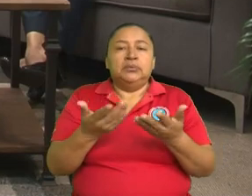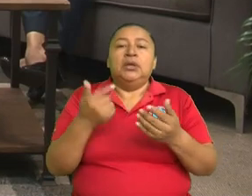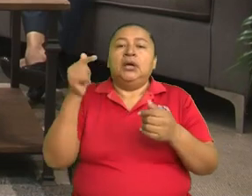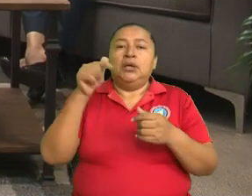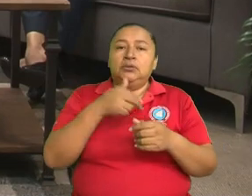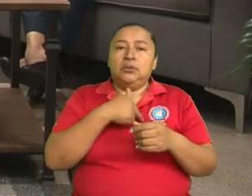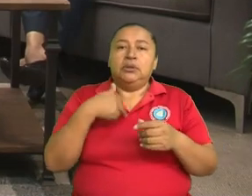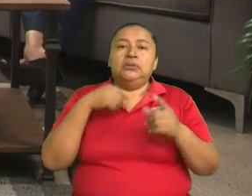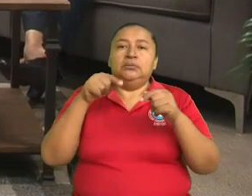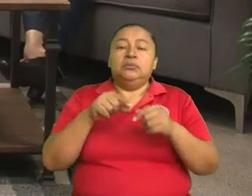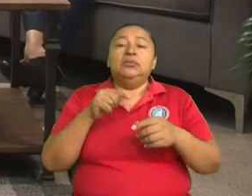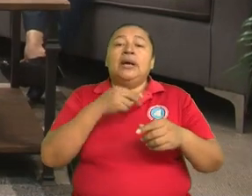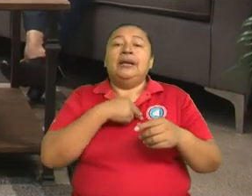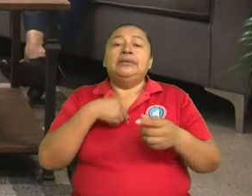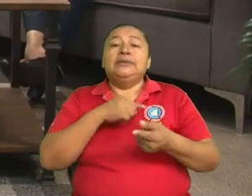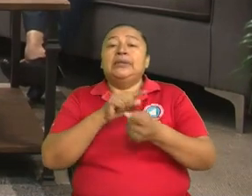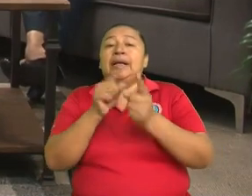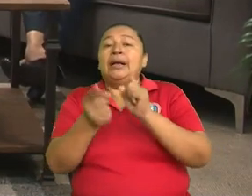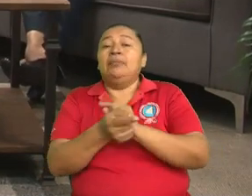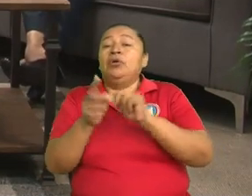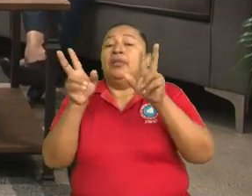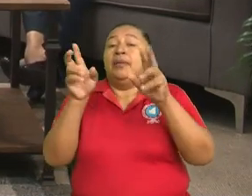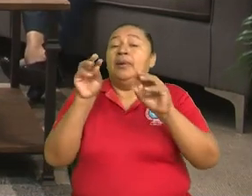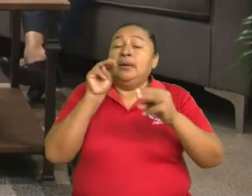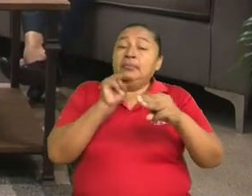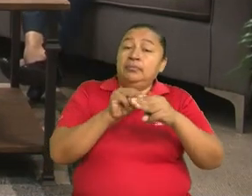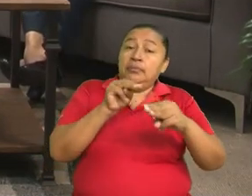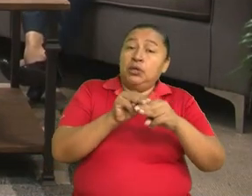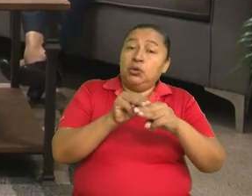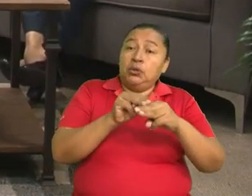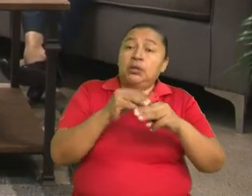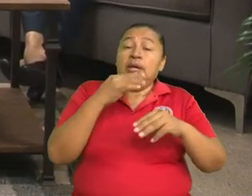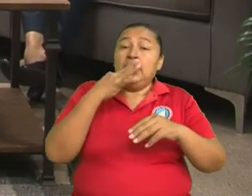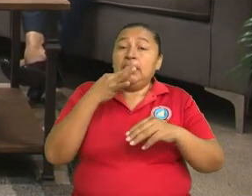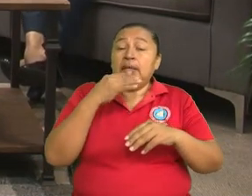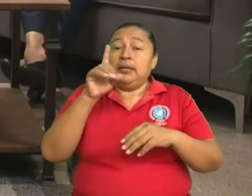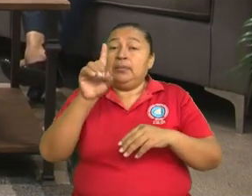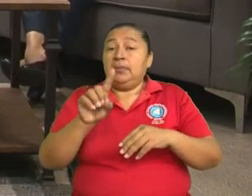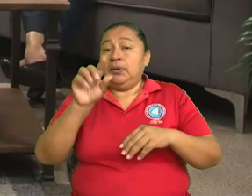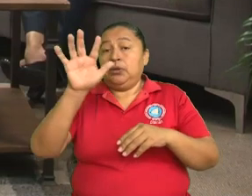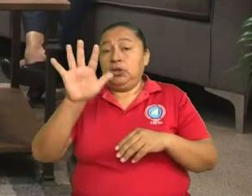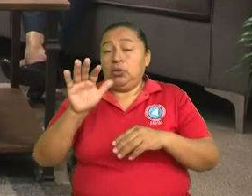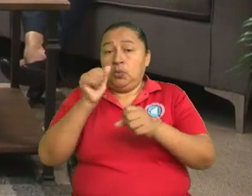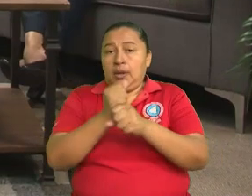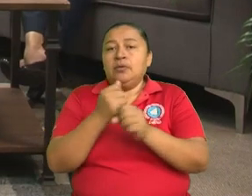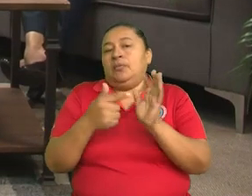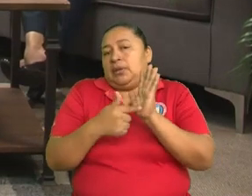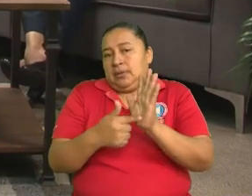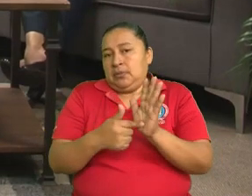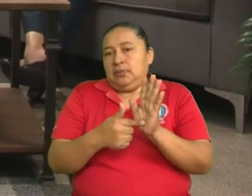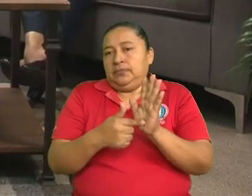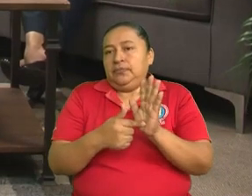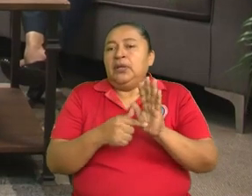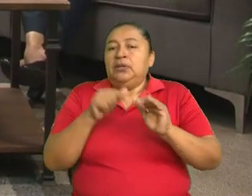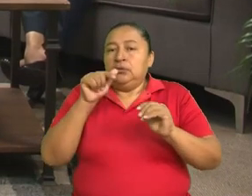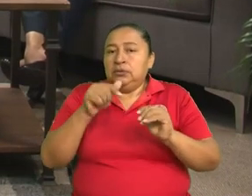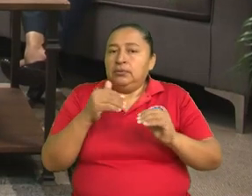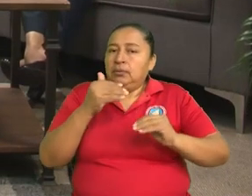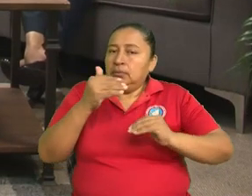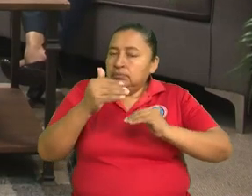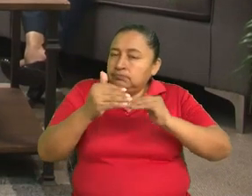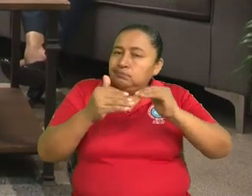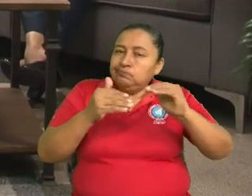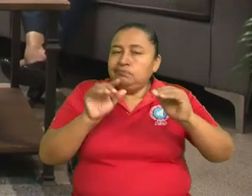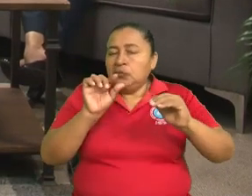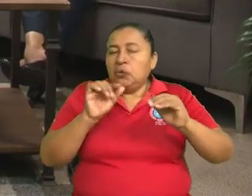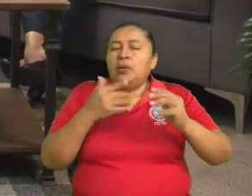desafía a hacer muchas variaciones en el tema de la metodología de inglés de secundaria, por ejemplo. y vamos caminando, pues entonces nos